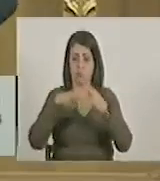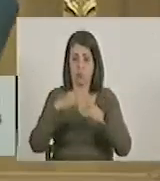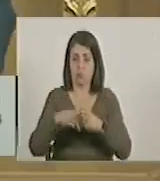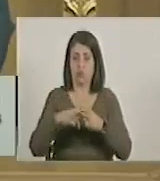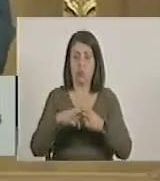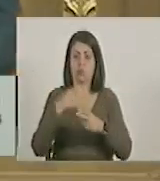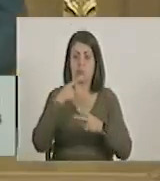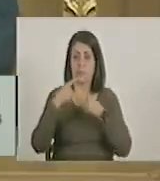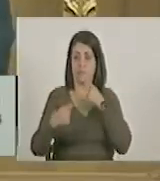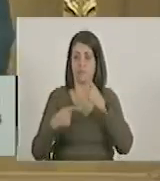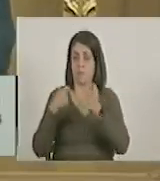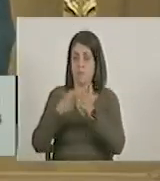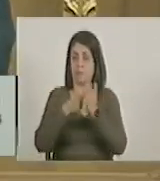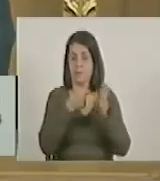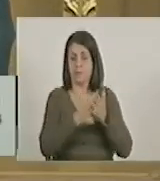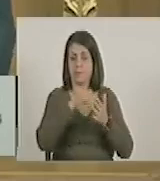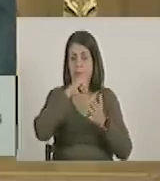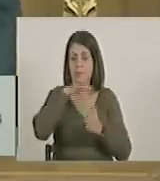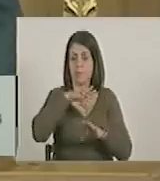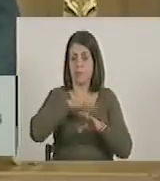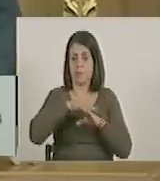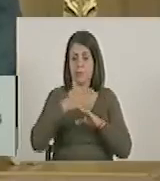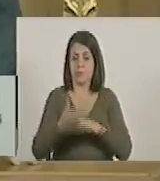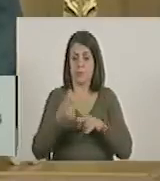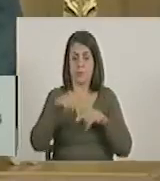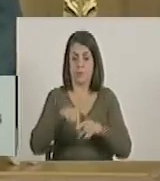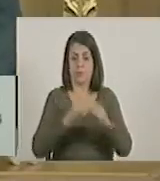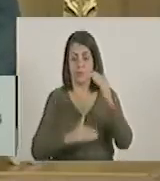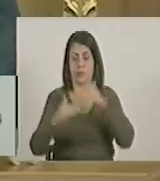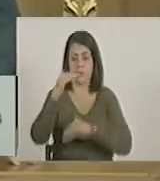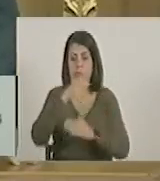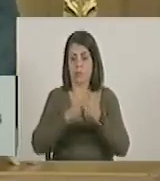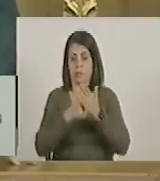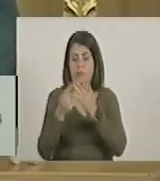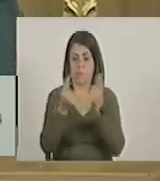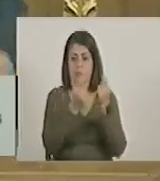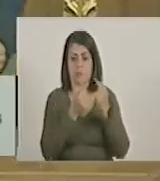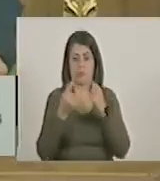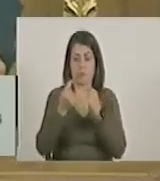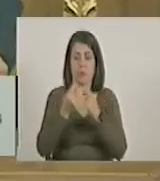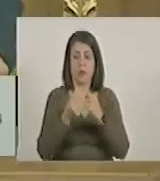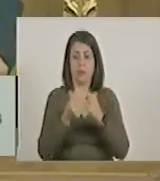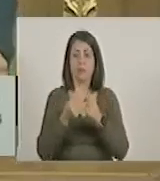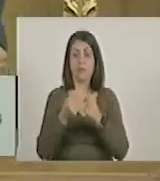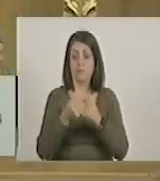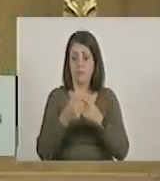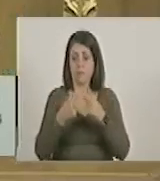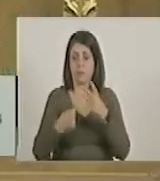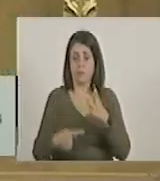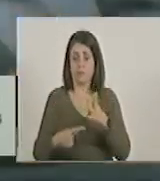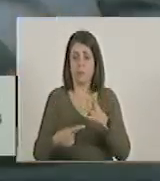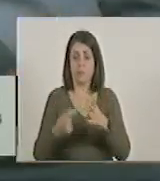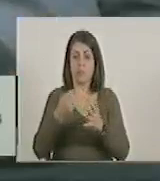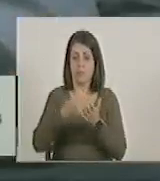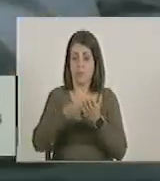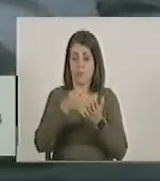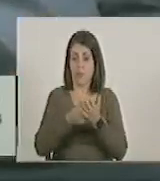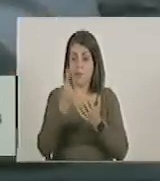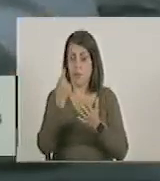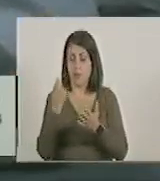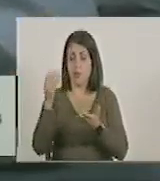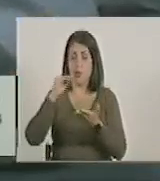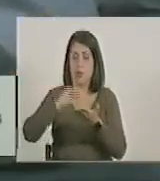Allí se ha invertido en históricamente una elevada suma de recursos. Hay una situación de desinversión, ahí tenemos